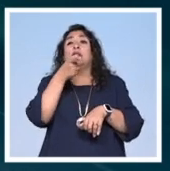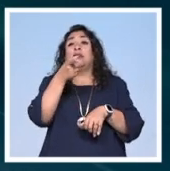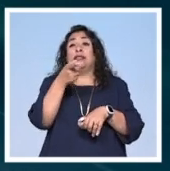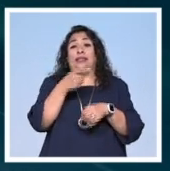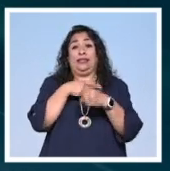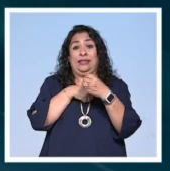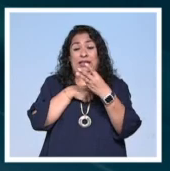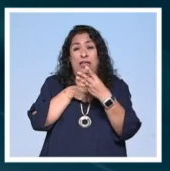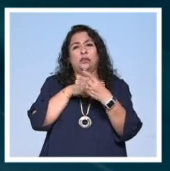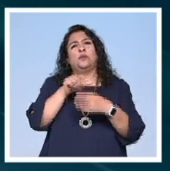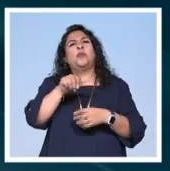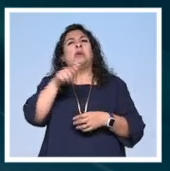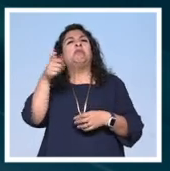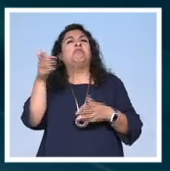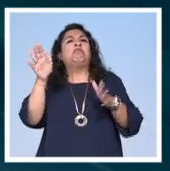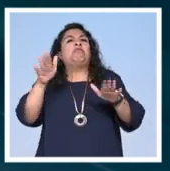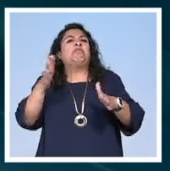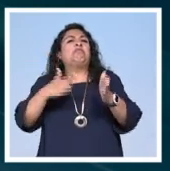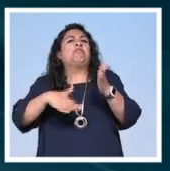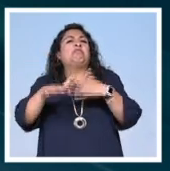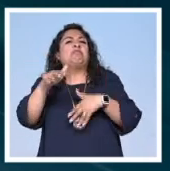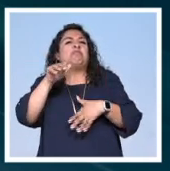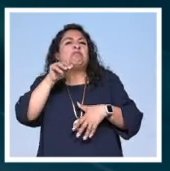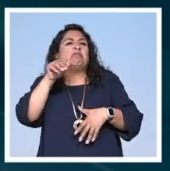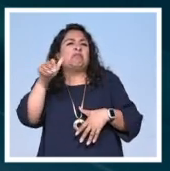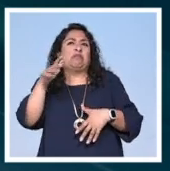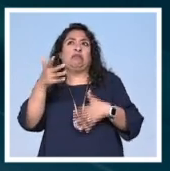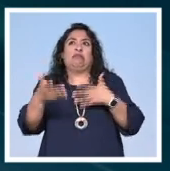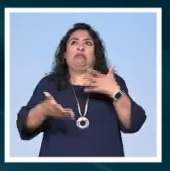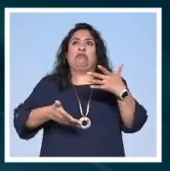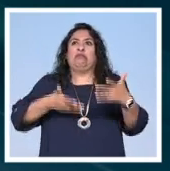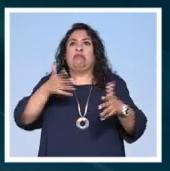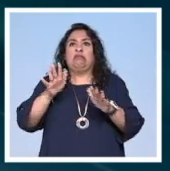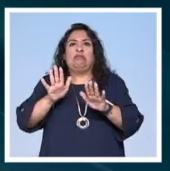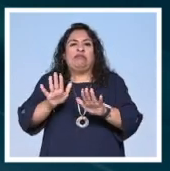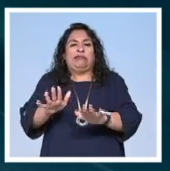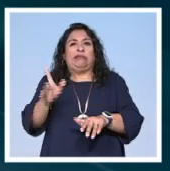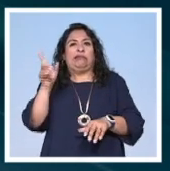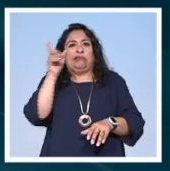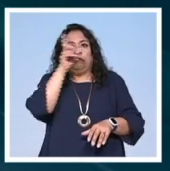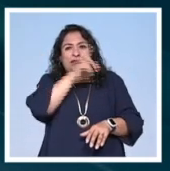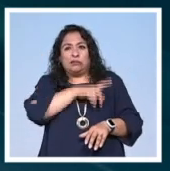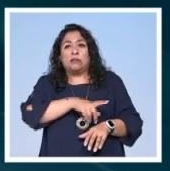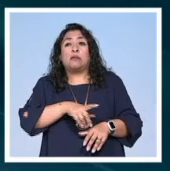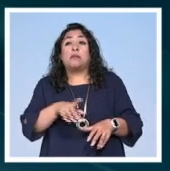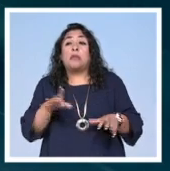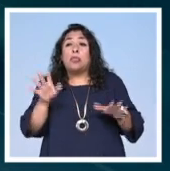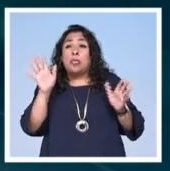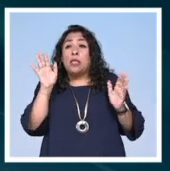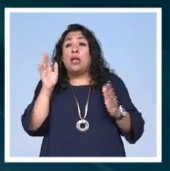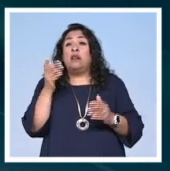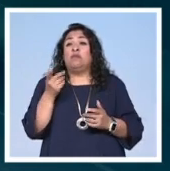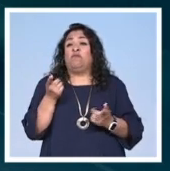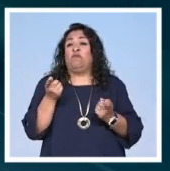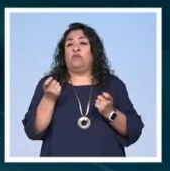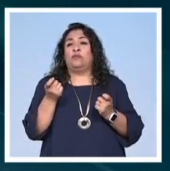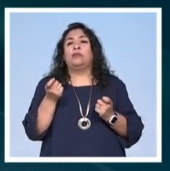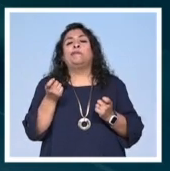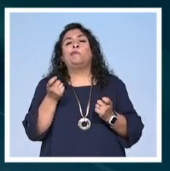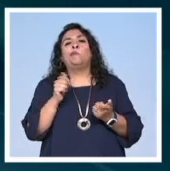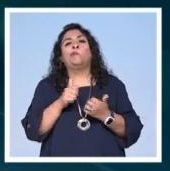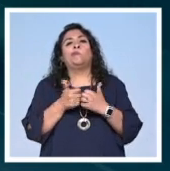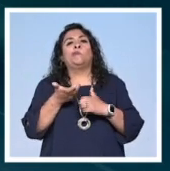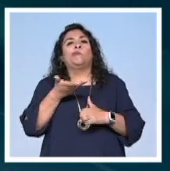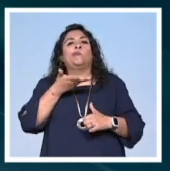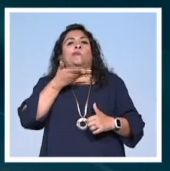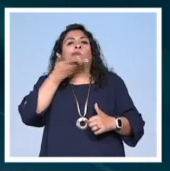primeras las otras no tienen éxito y enfrentan dificultades para establecerse incluso los dominantes tuvieron que adaptarse